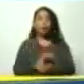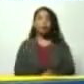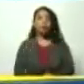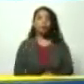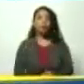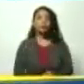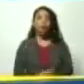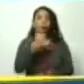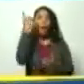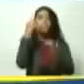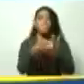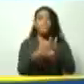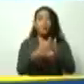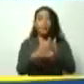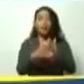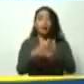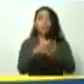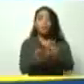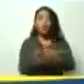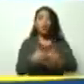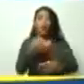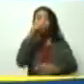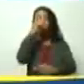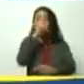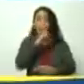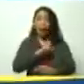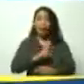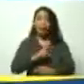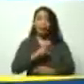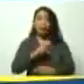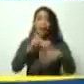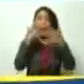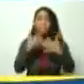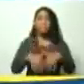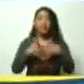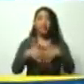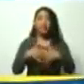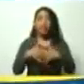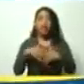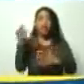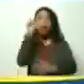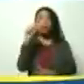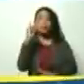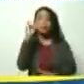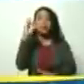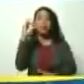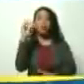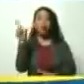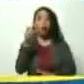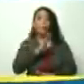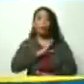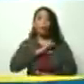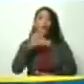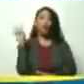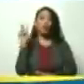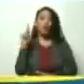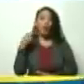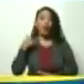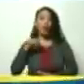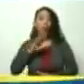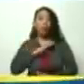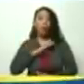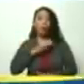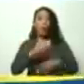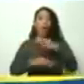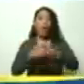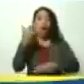a mil millones anuales de la empresa CIDGO que le pertenece a Venezuela y todo lo que dé tiene que ser para los venezolanos y